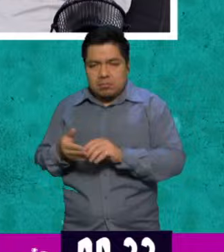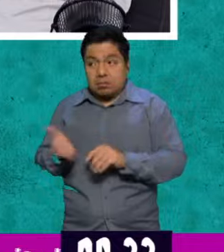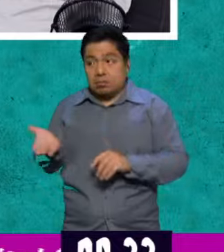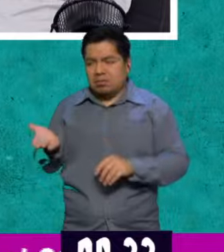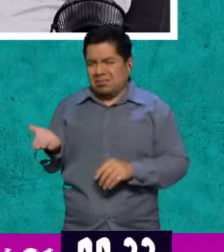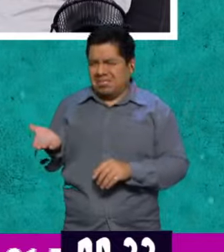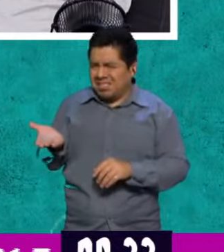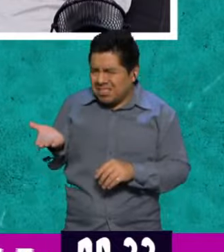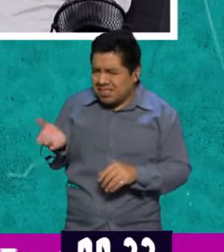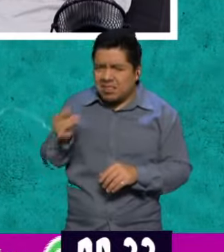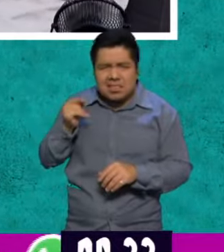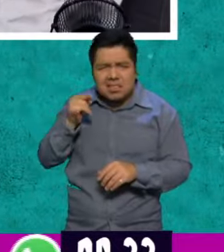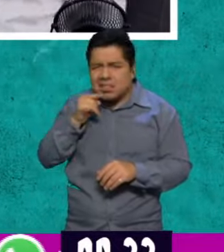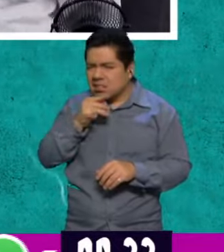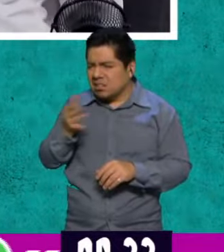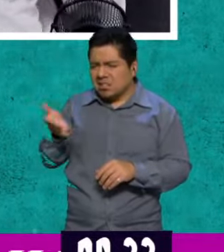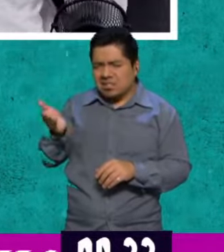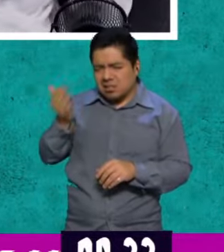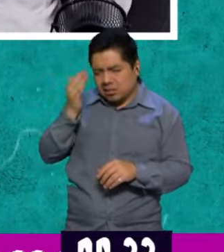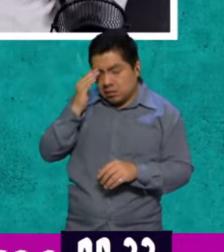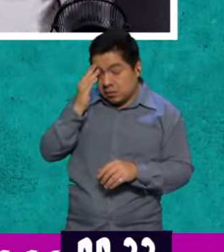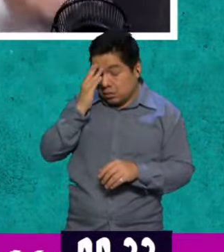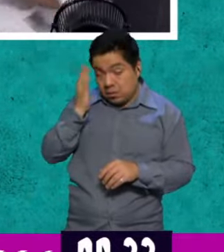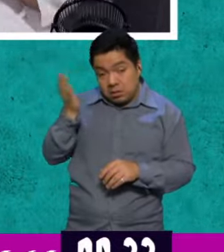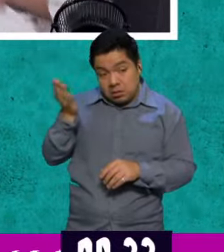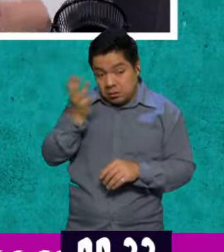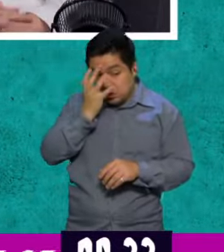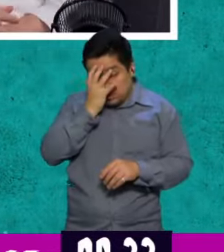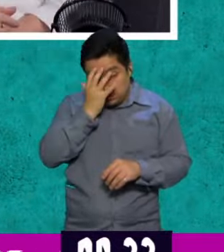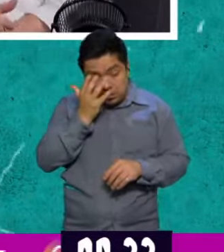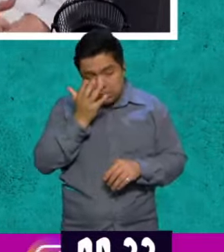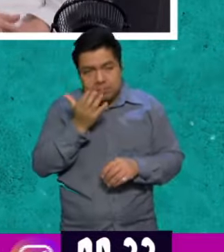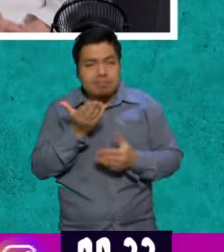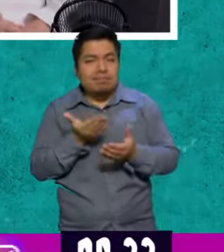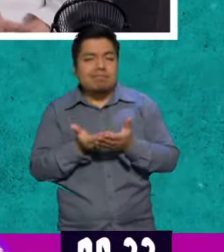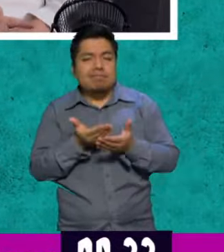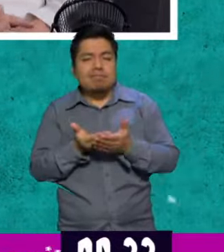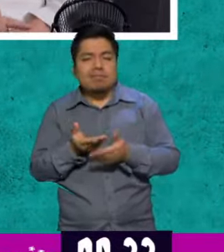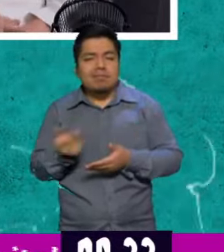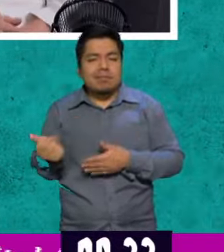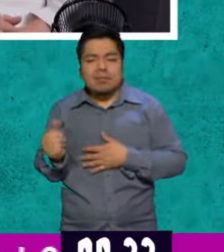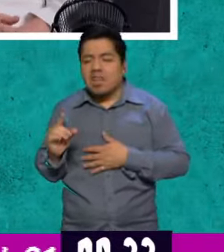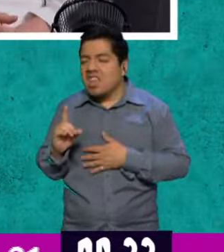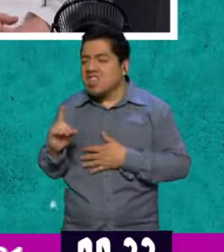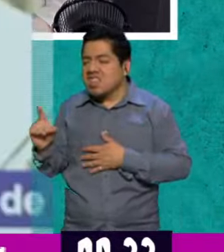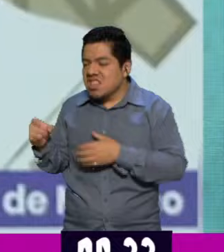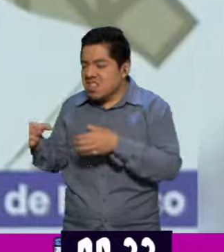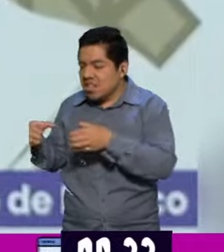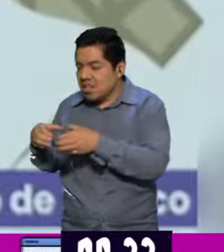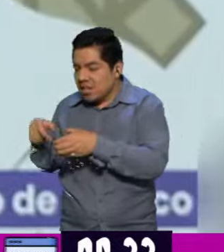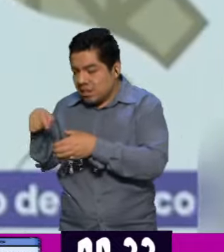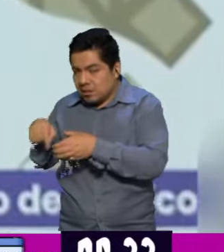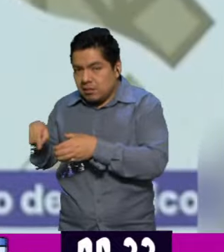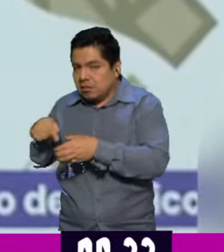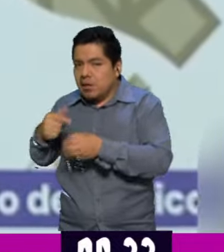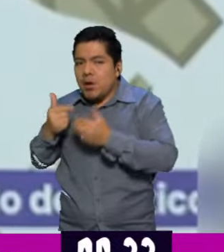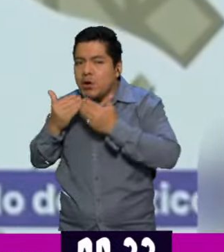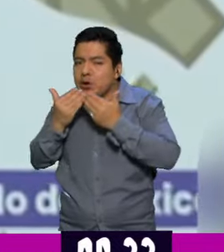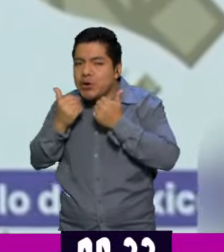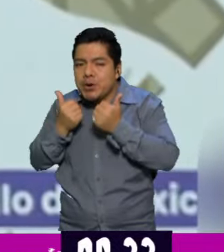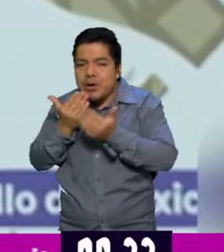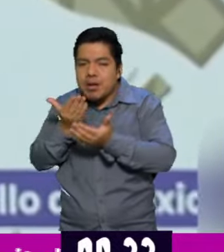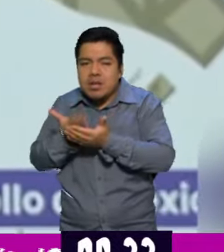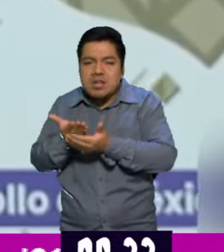patética y que hace evidente lo que ya todos sabemos. La oposición no tiene propuesta, no